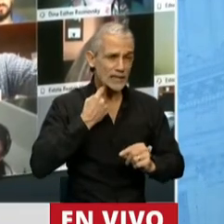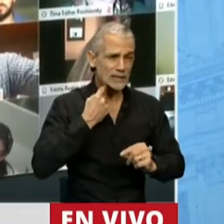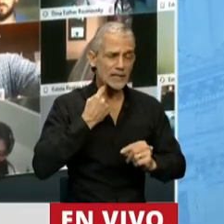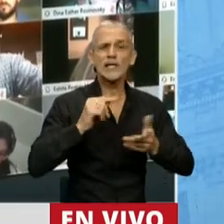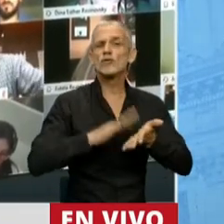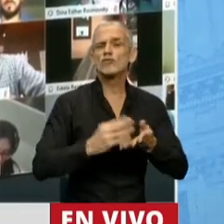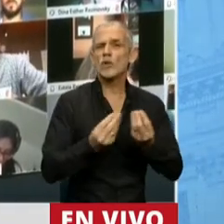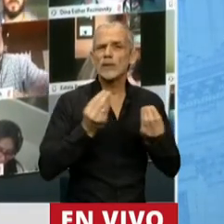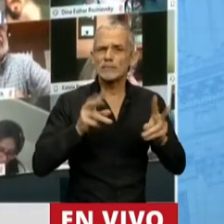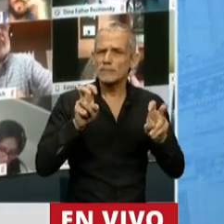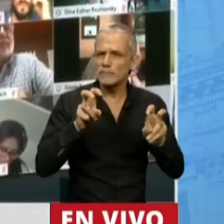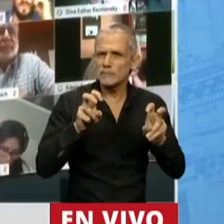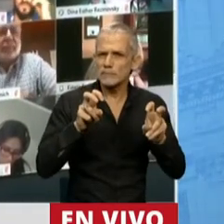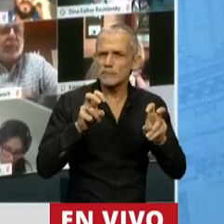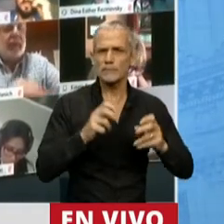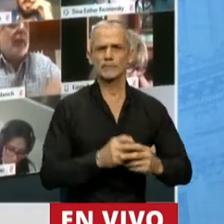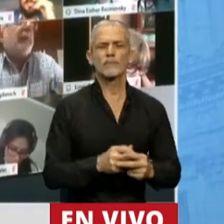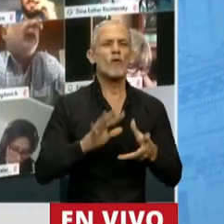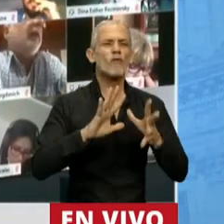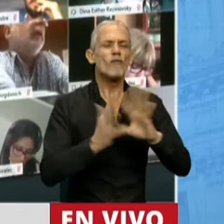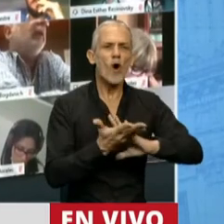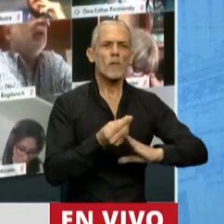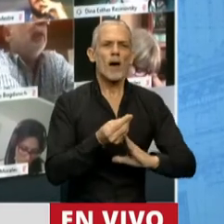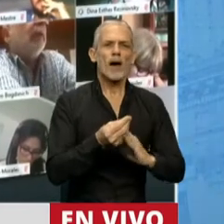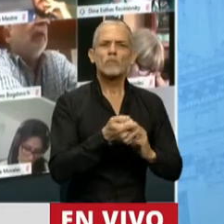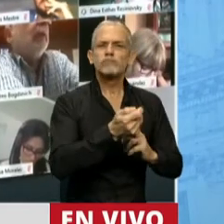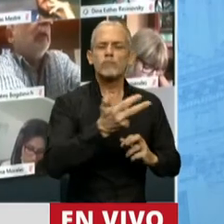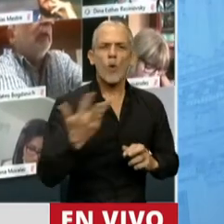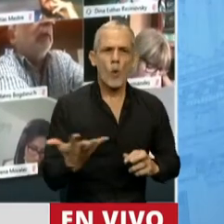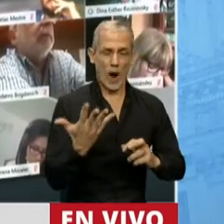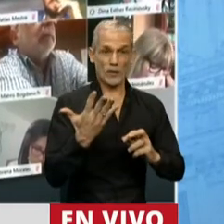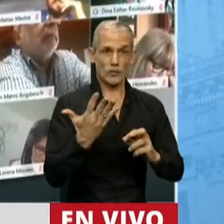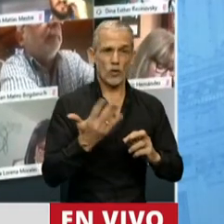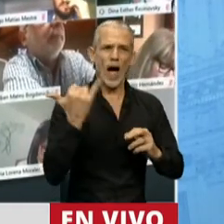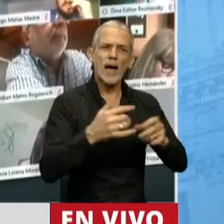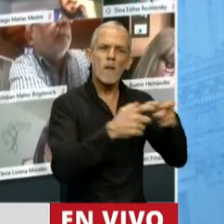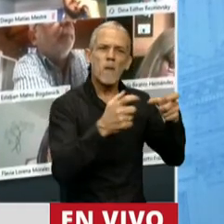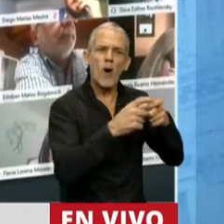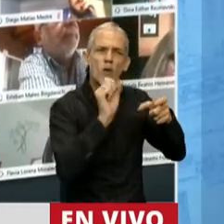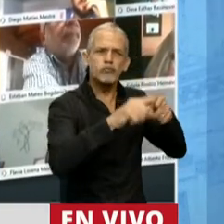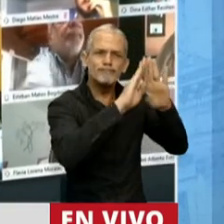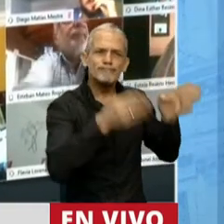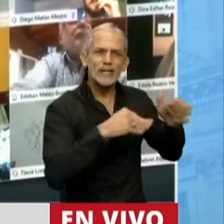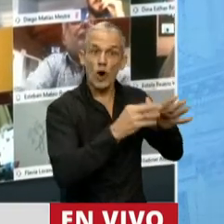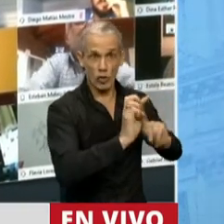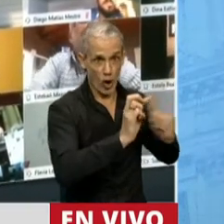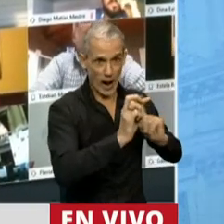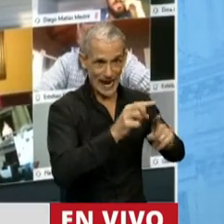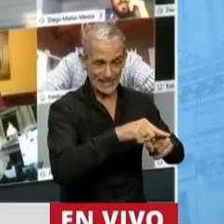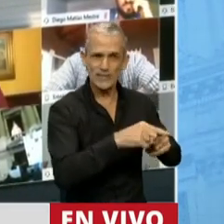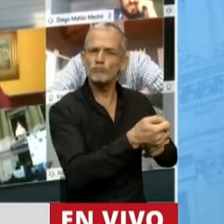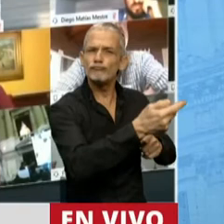con la forma de contabilizar las letras del tesoro nacional en dólares